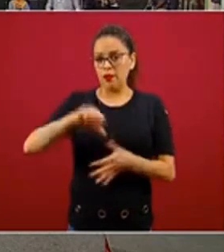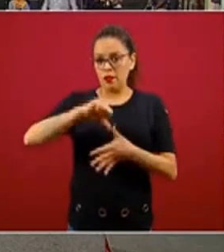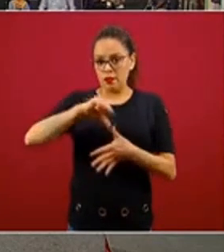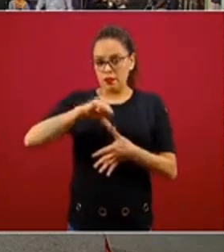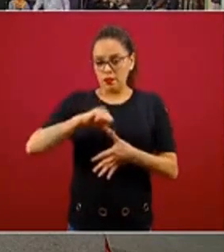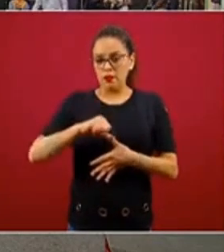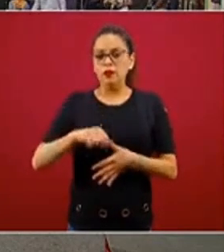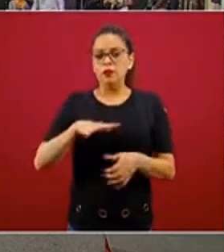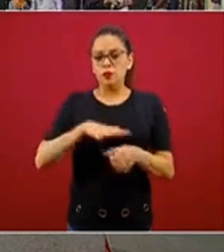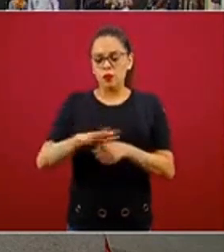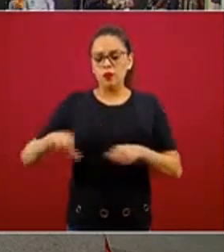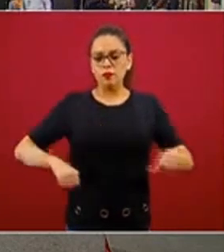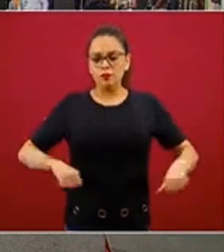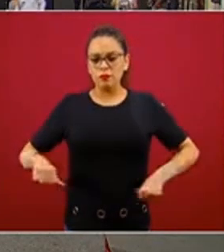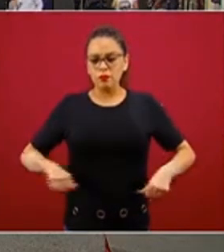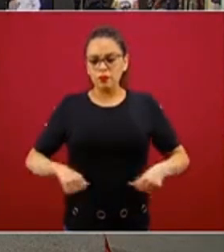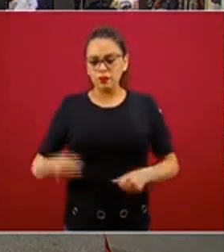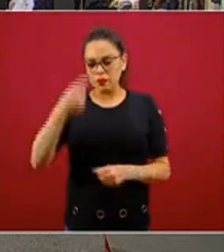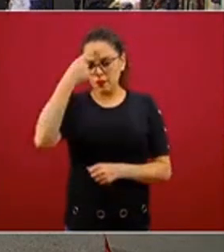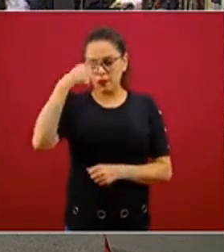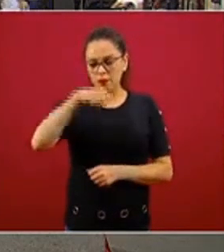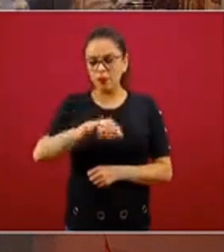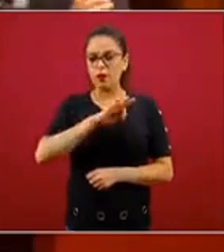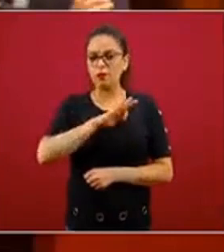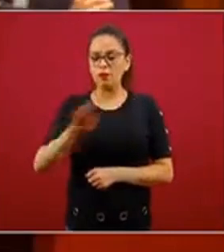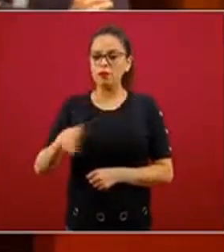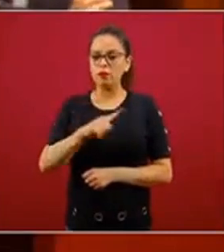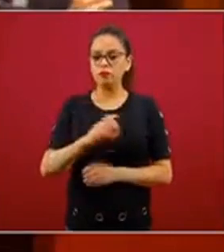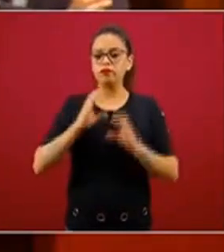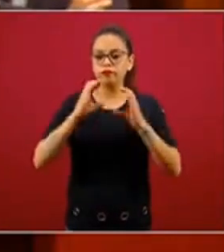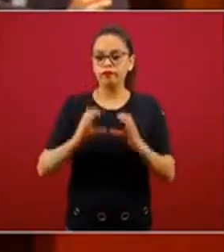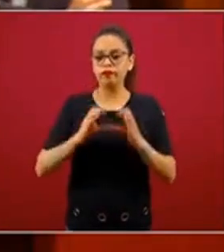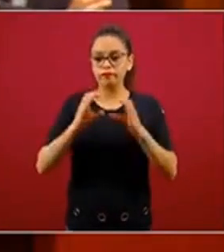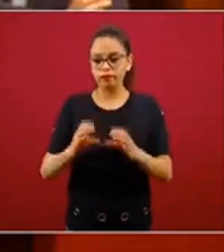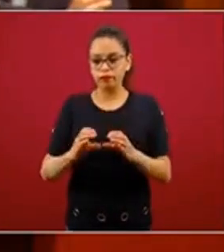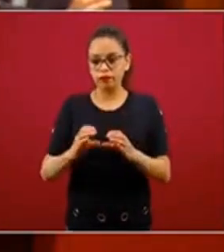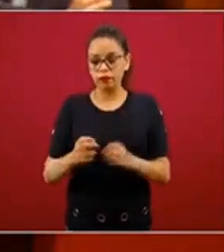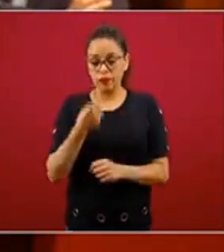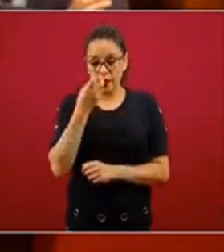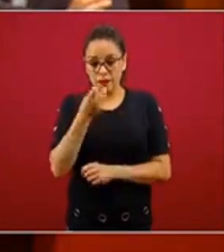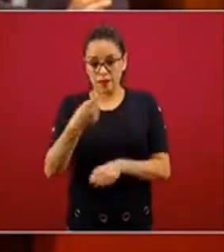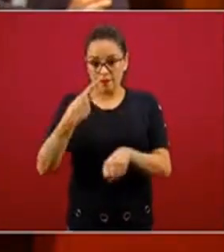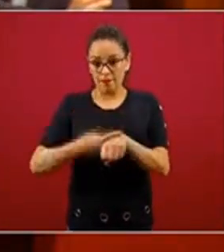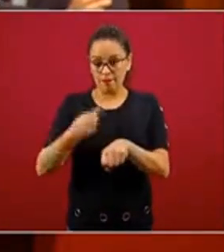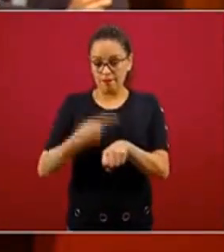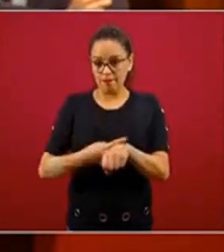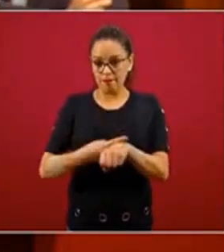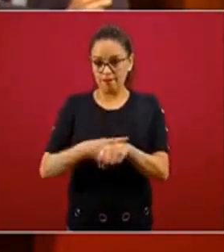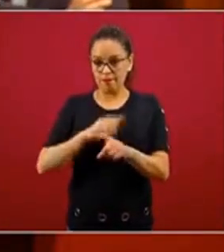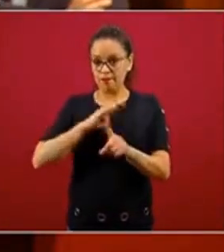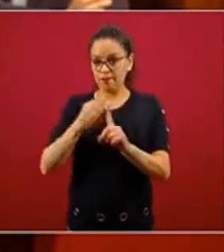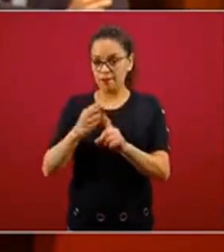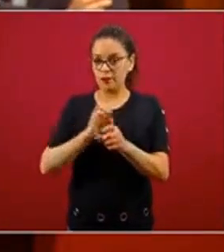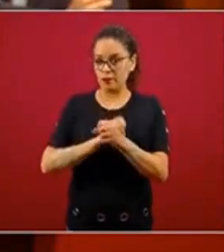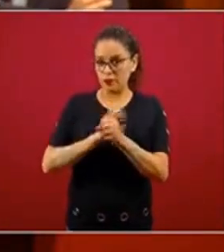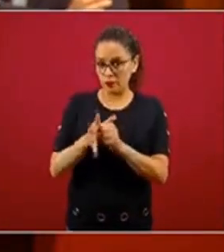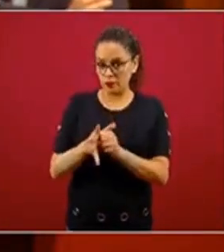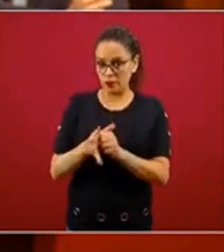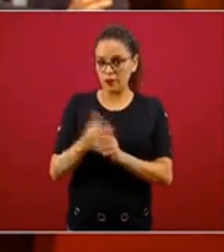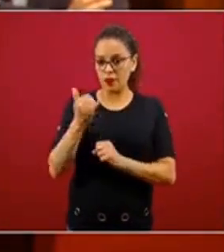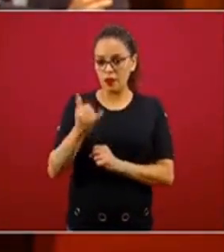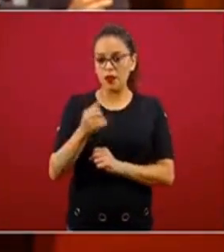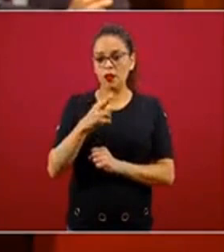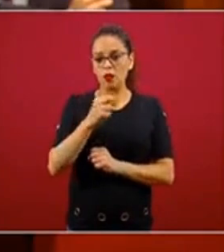están haciendo para no solamente tener la prevención de esta enfermedad en particular, sino también no perder la protección que tenemos